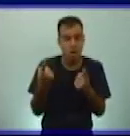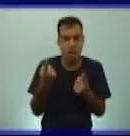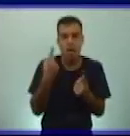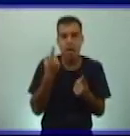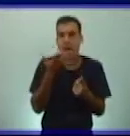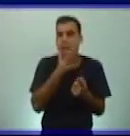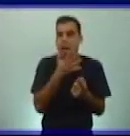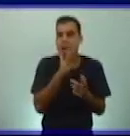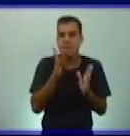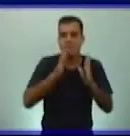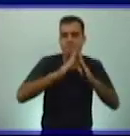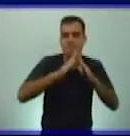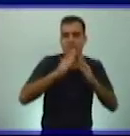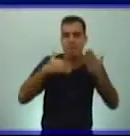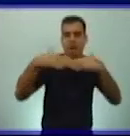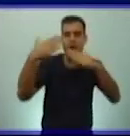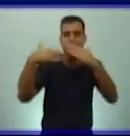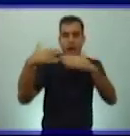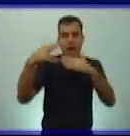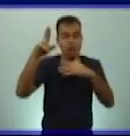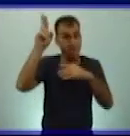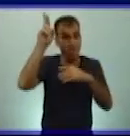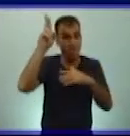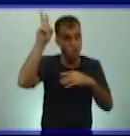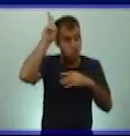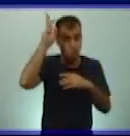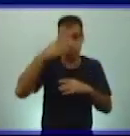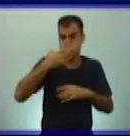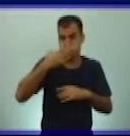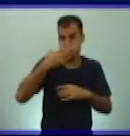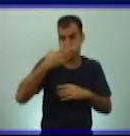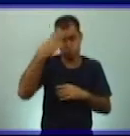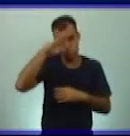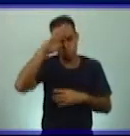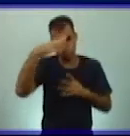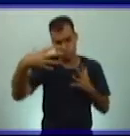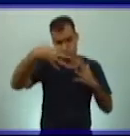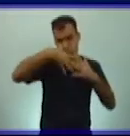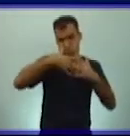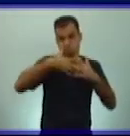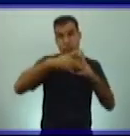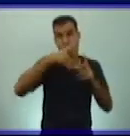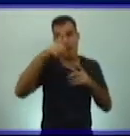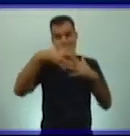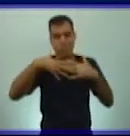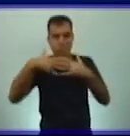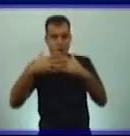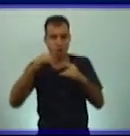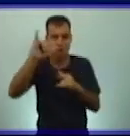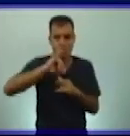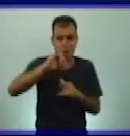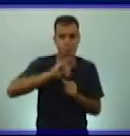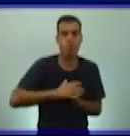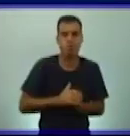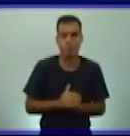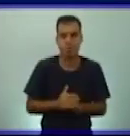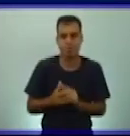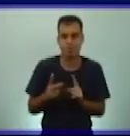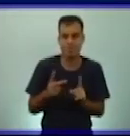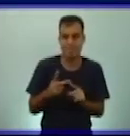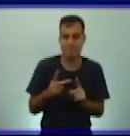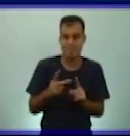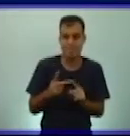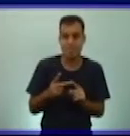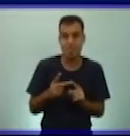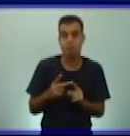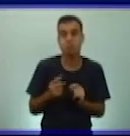de las viviendas de los aborígenes de la Florida y de los indígenas cubanos. En el segundo, hay más probabilidades de parentesco con los procedentes del